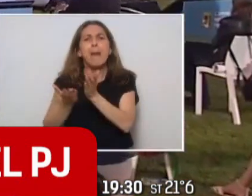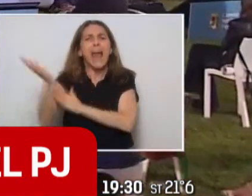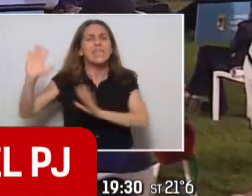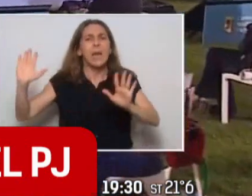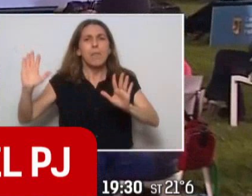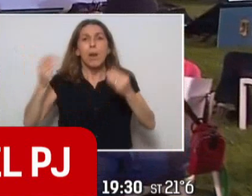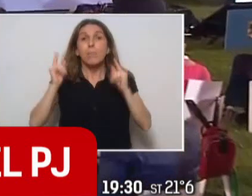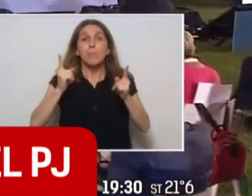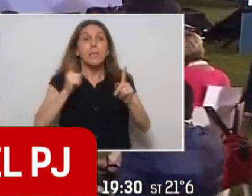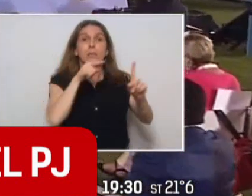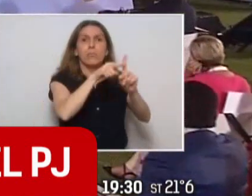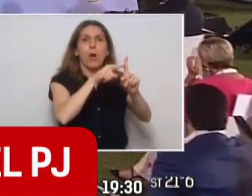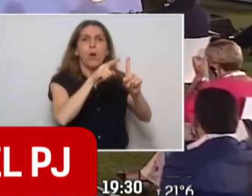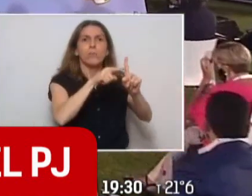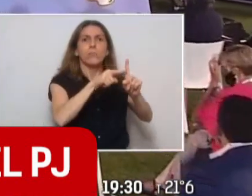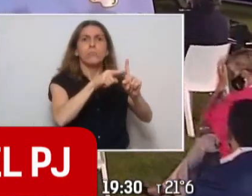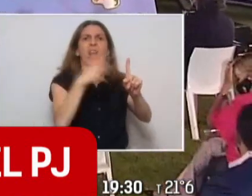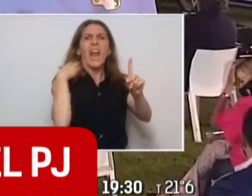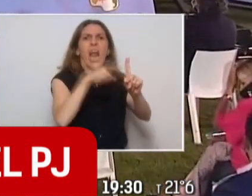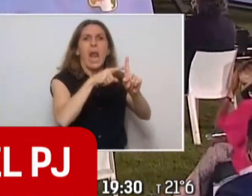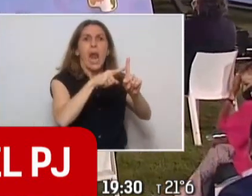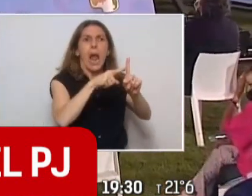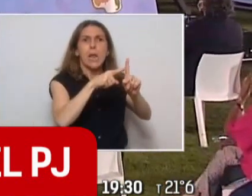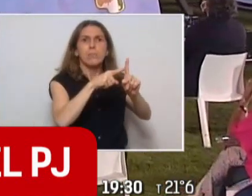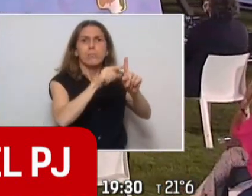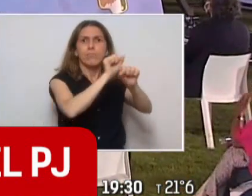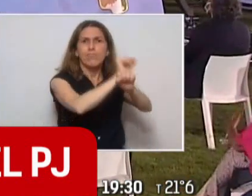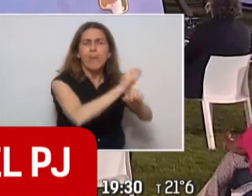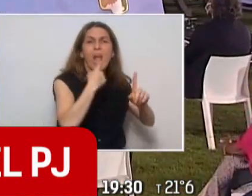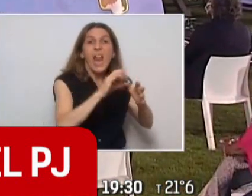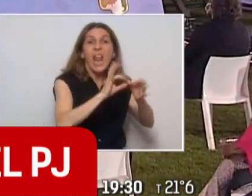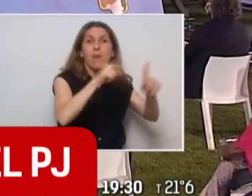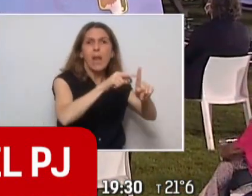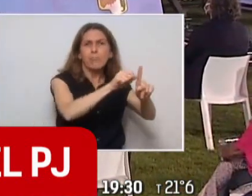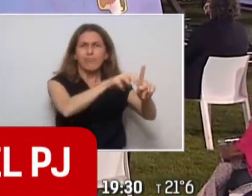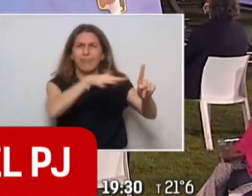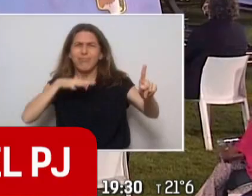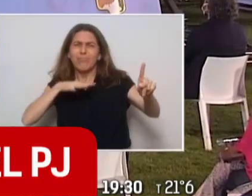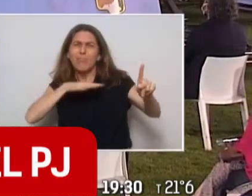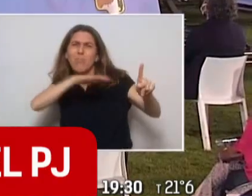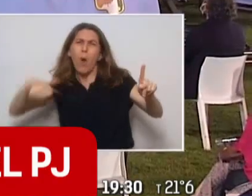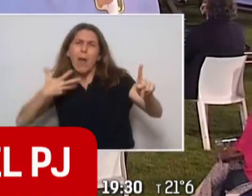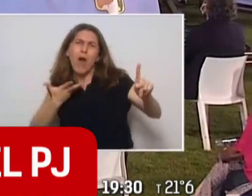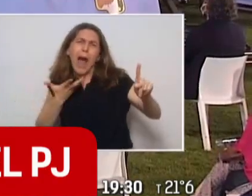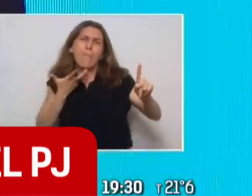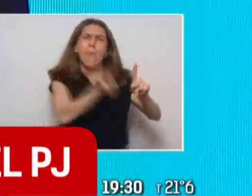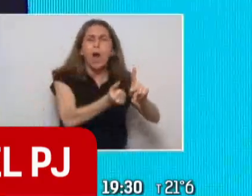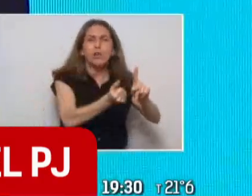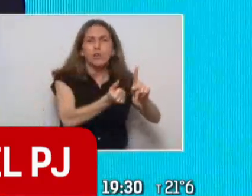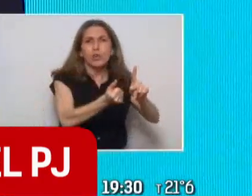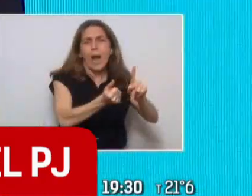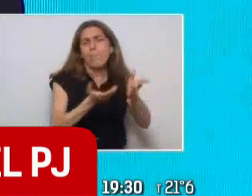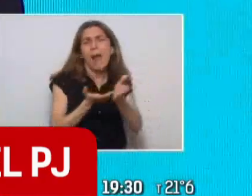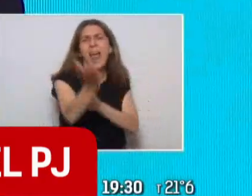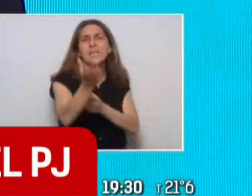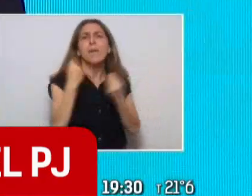general había un pueblo que se ponía de pie, de una vez y para siempre, para decir que